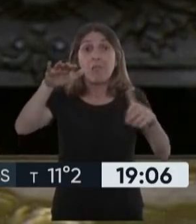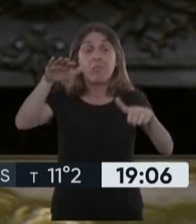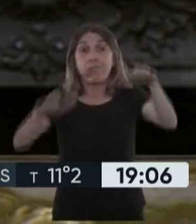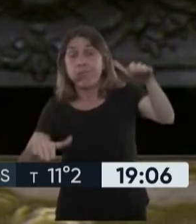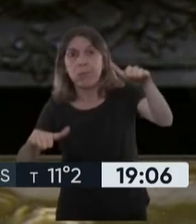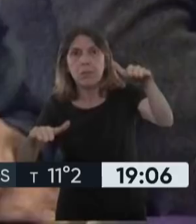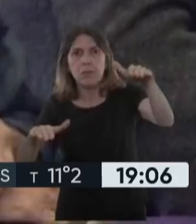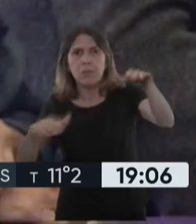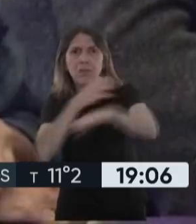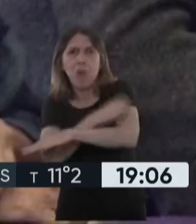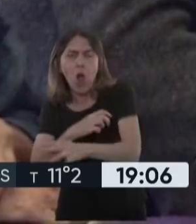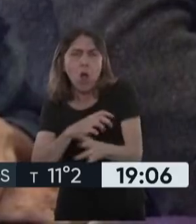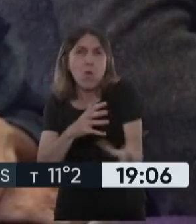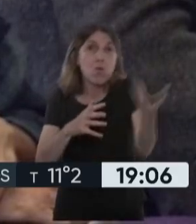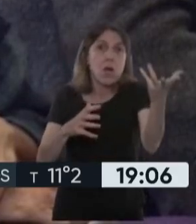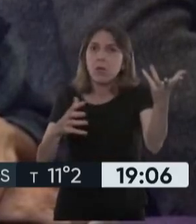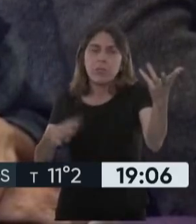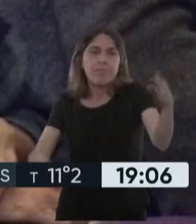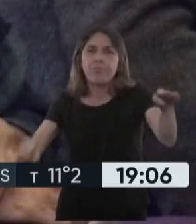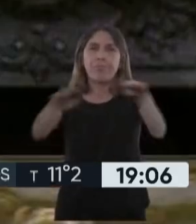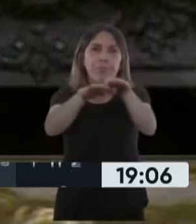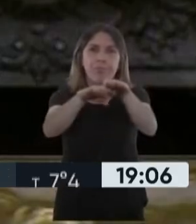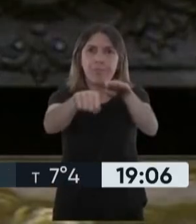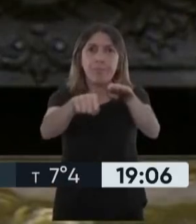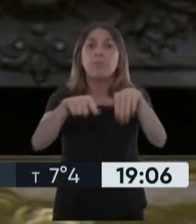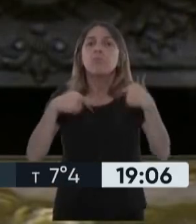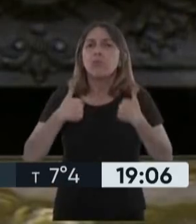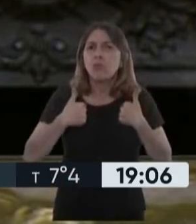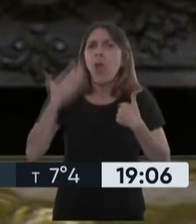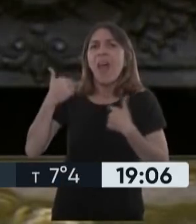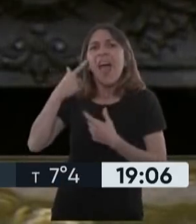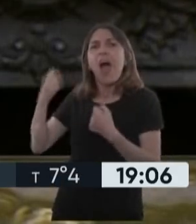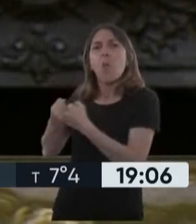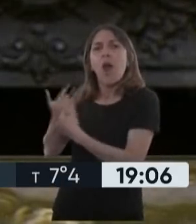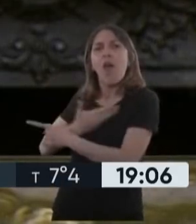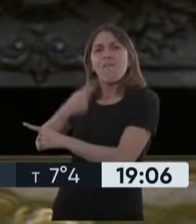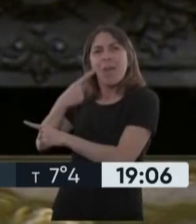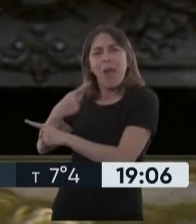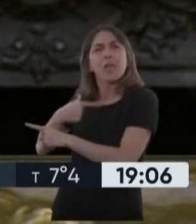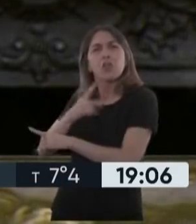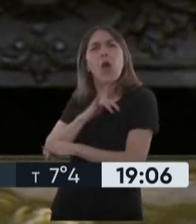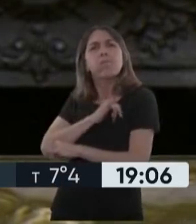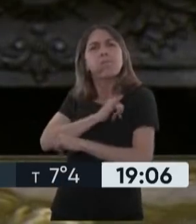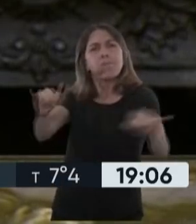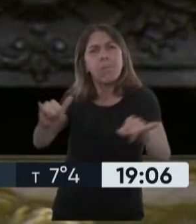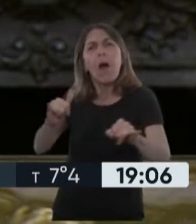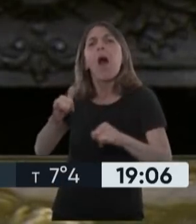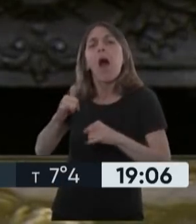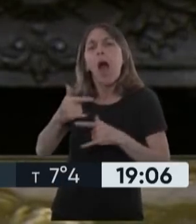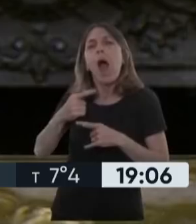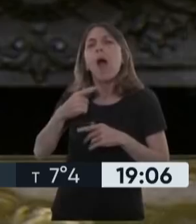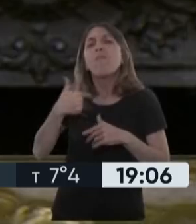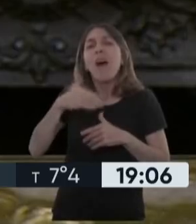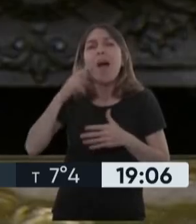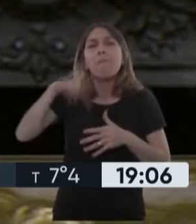Y cuando anunciamos el acuerdo con el Fondo Monetario, aseguré que nosotros no íbamos a llevar adelante un programa regresivo, sino